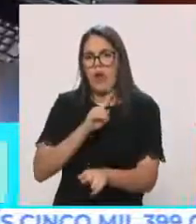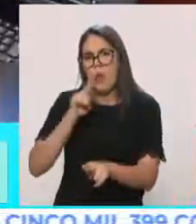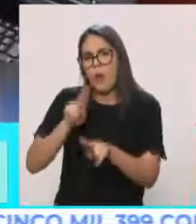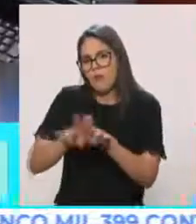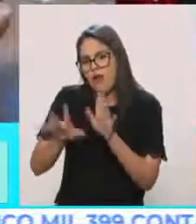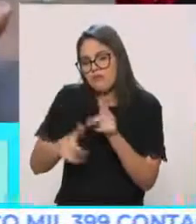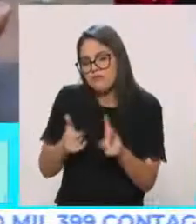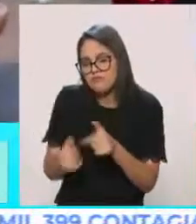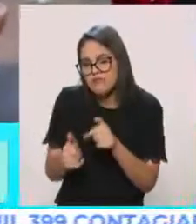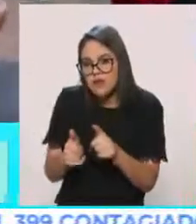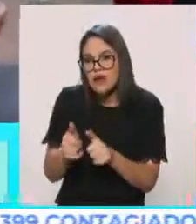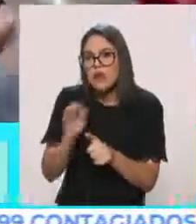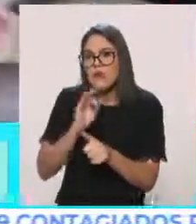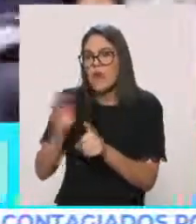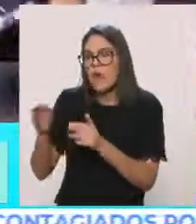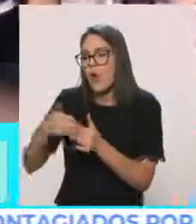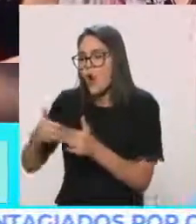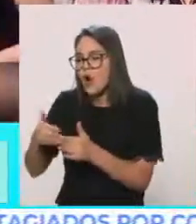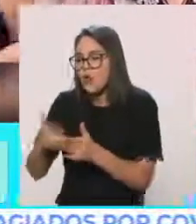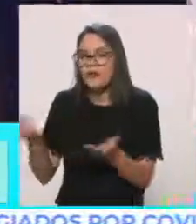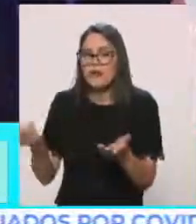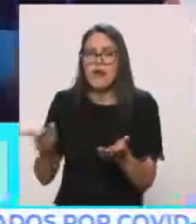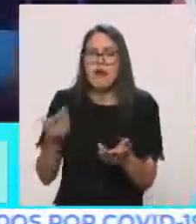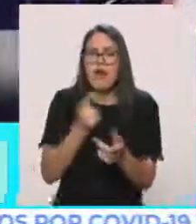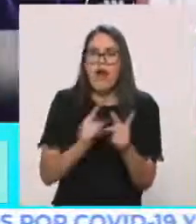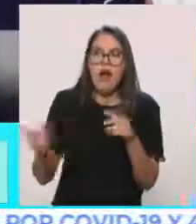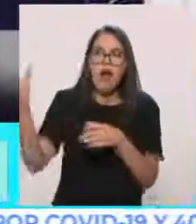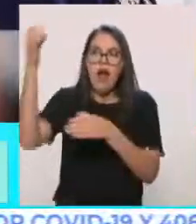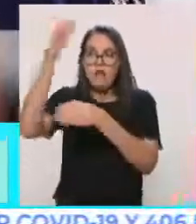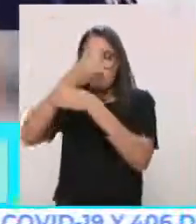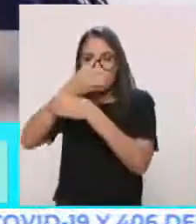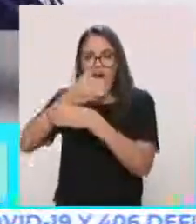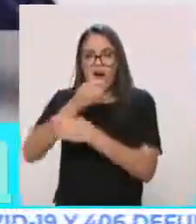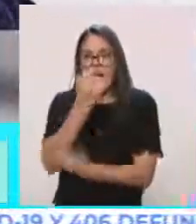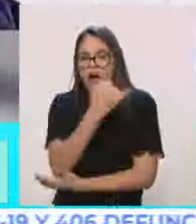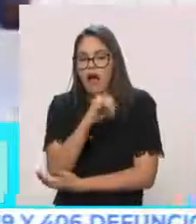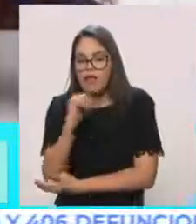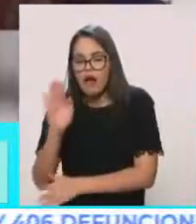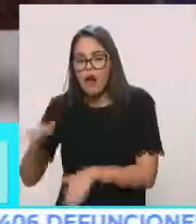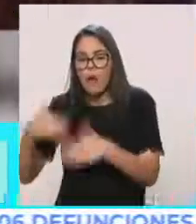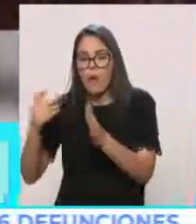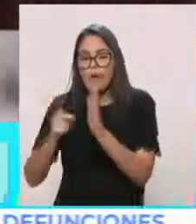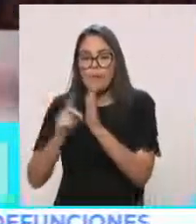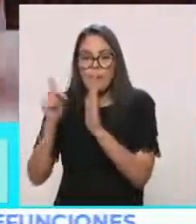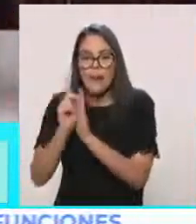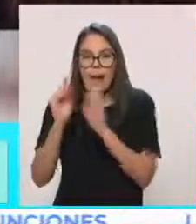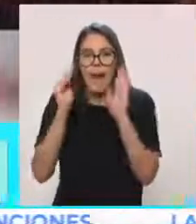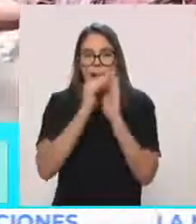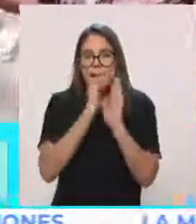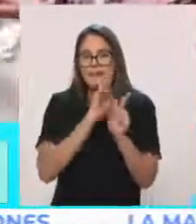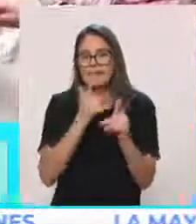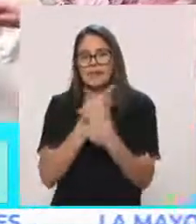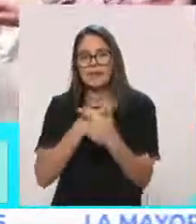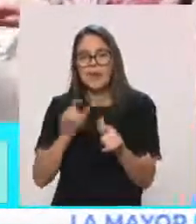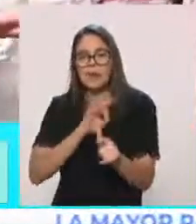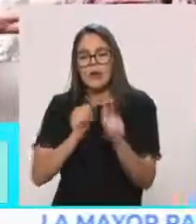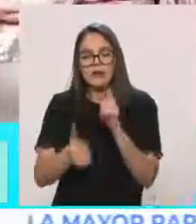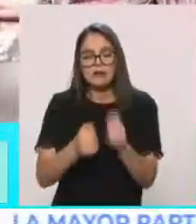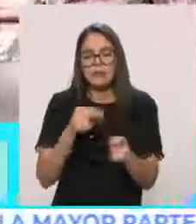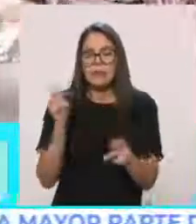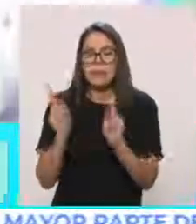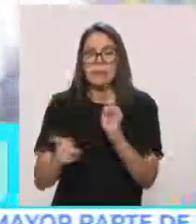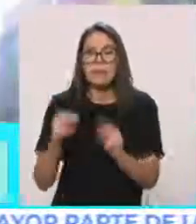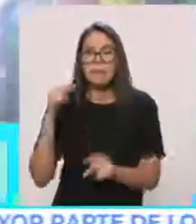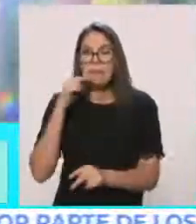en una habitación, en el pasillo, en la azotea, en el jardín, afuera del departamento, de la casa, de donde sea, de tal manera que es